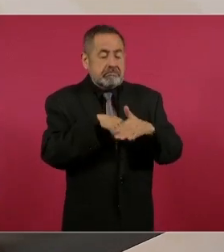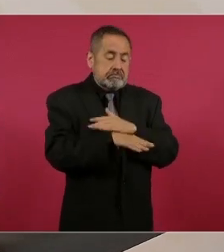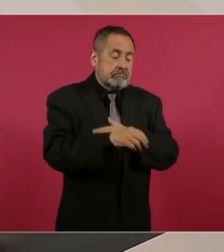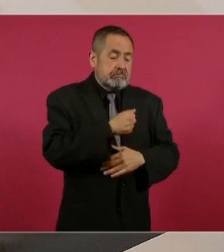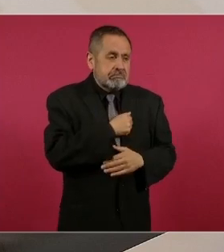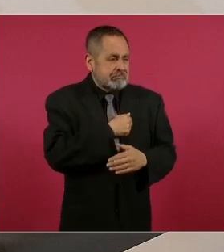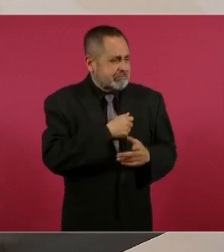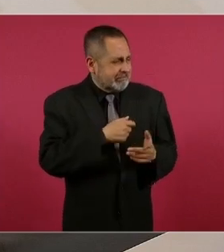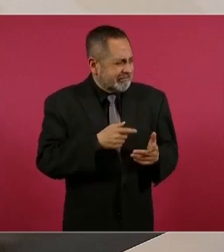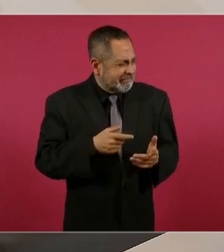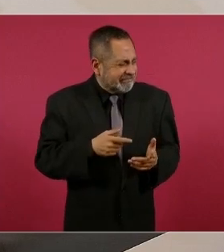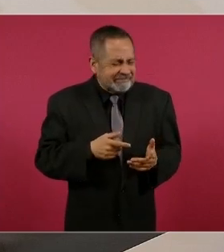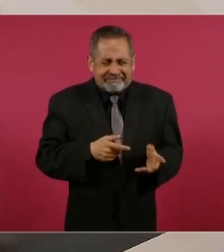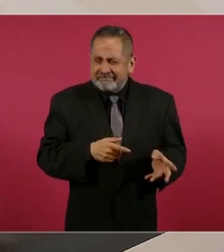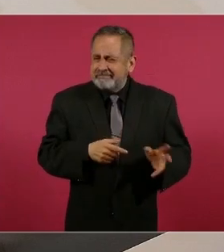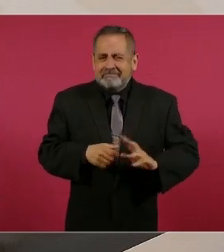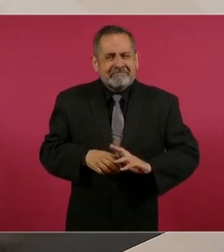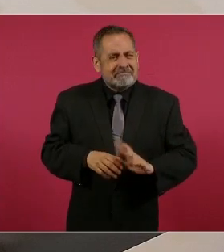sí